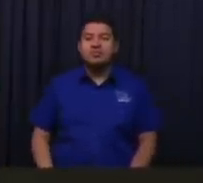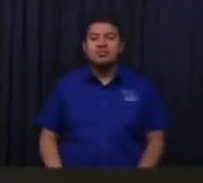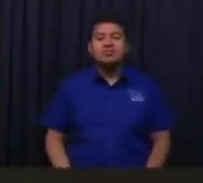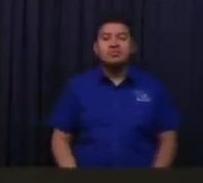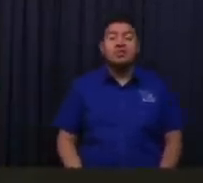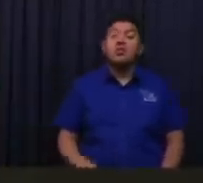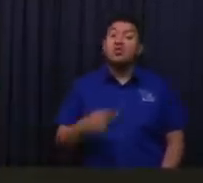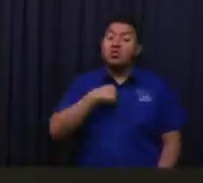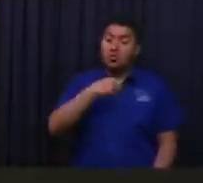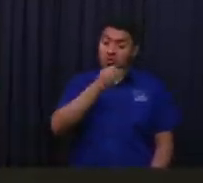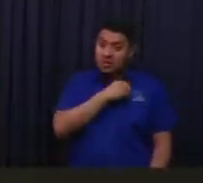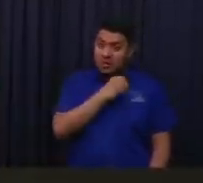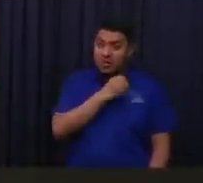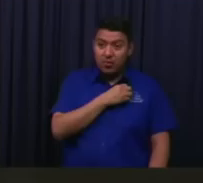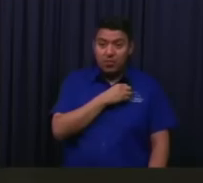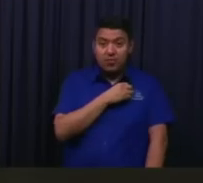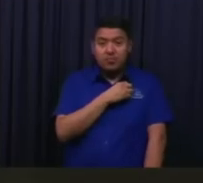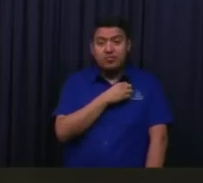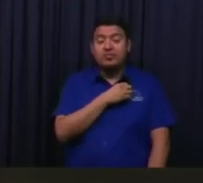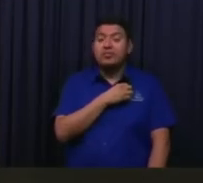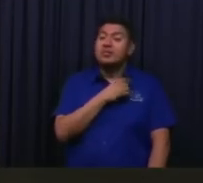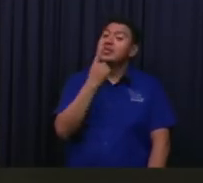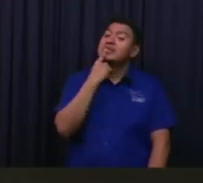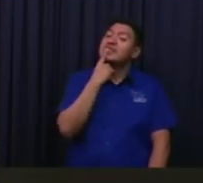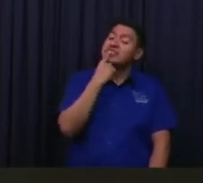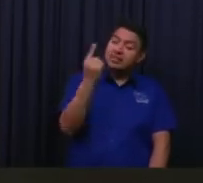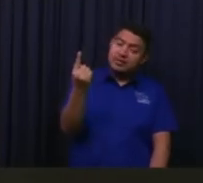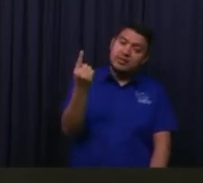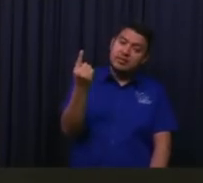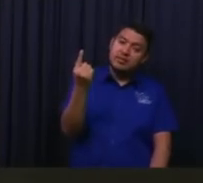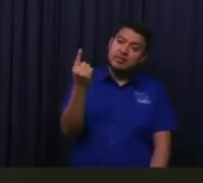Yo quiero decirte